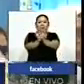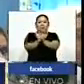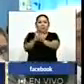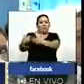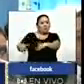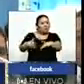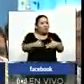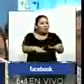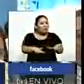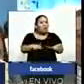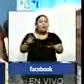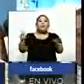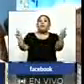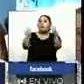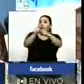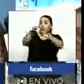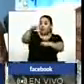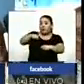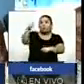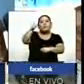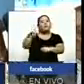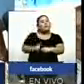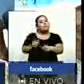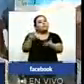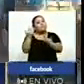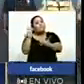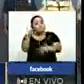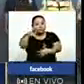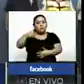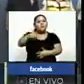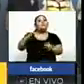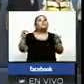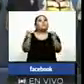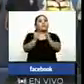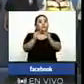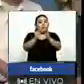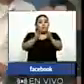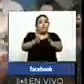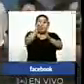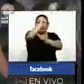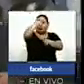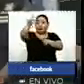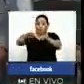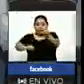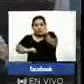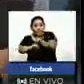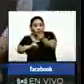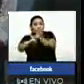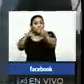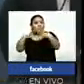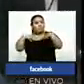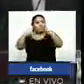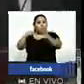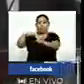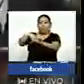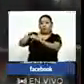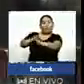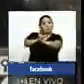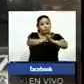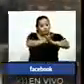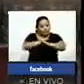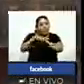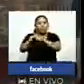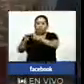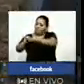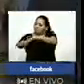de la fiesta de agostinas y esperamos que lo mismo ocurra este año. Instituciones de socorro, salud y protección civil se unen al